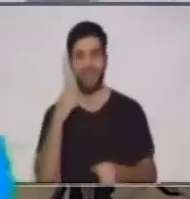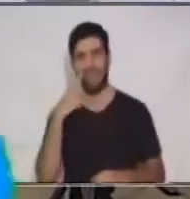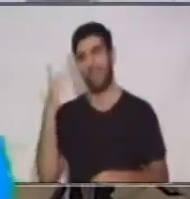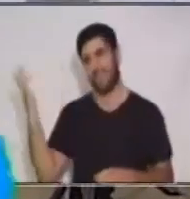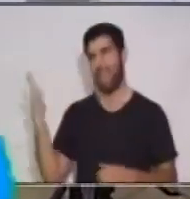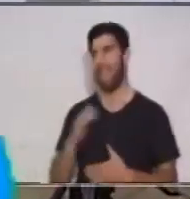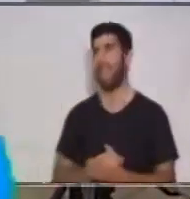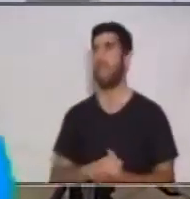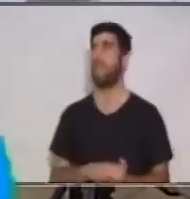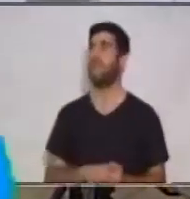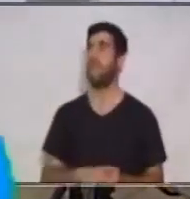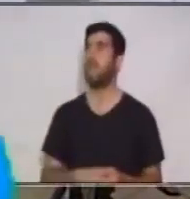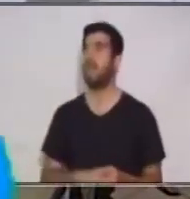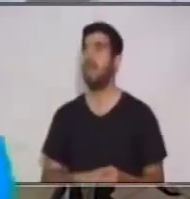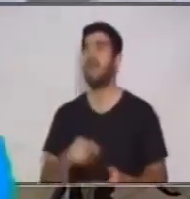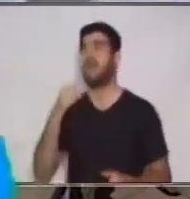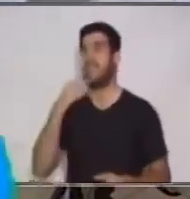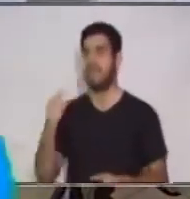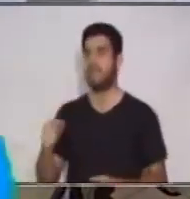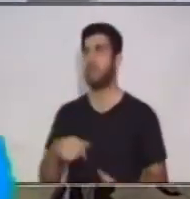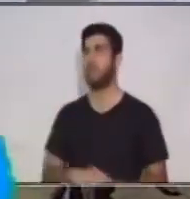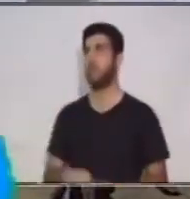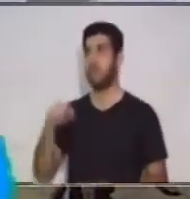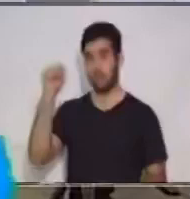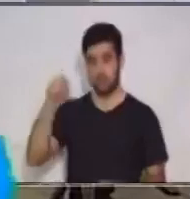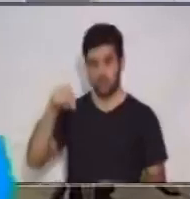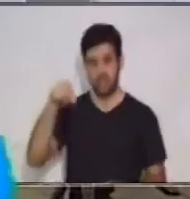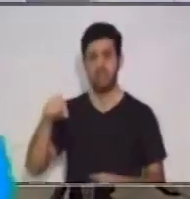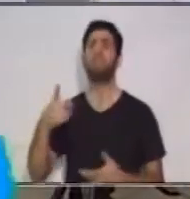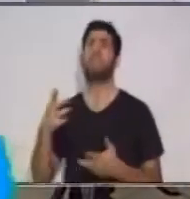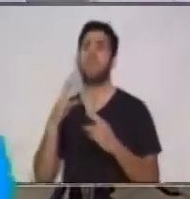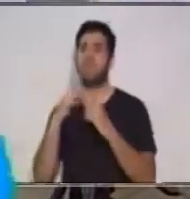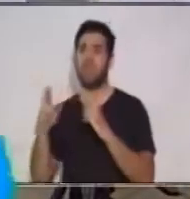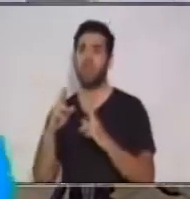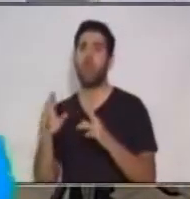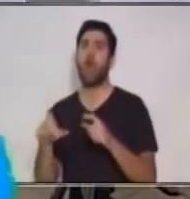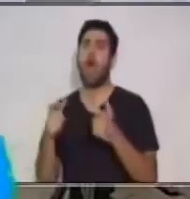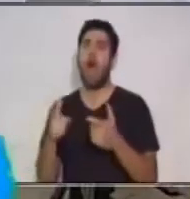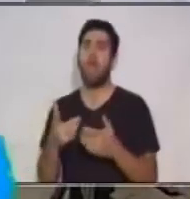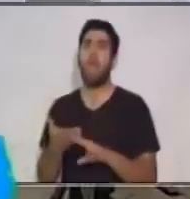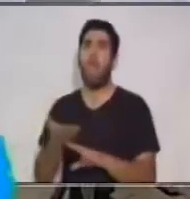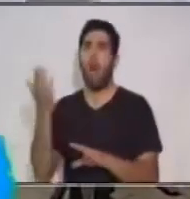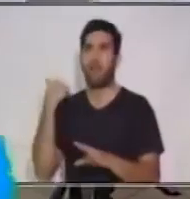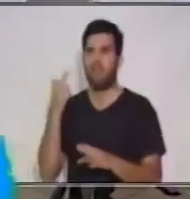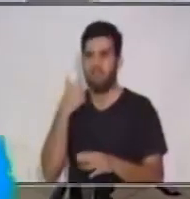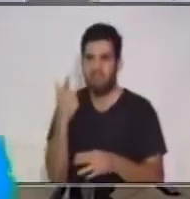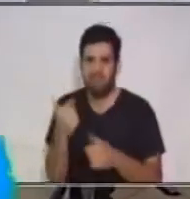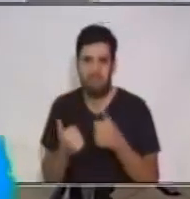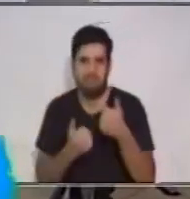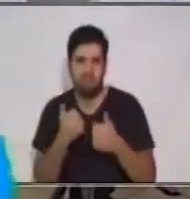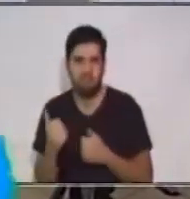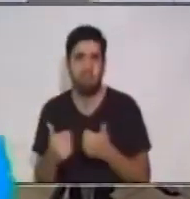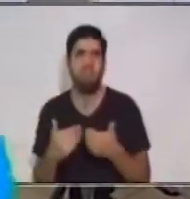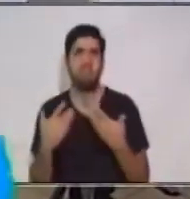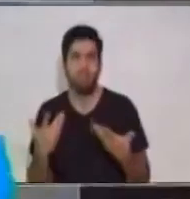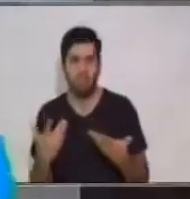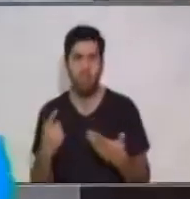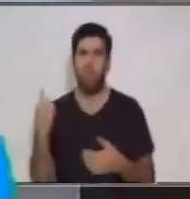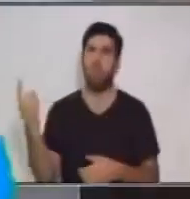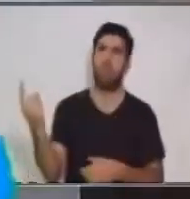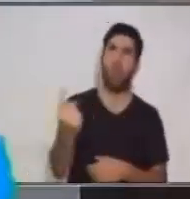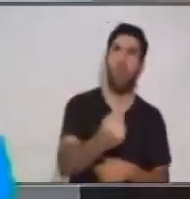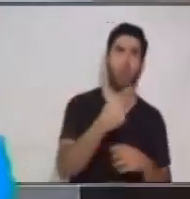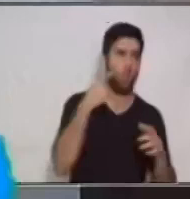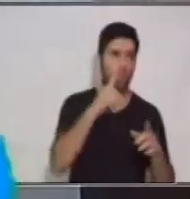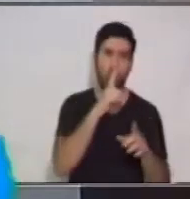de literatura. Esta es la relación de cómo todo estaba en suspenso, todo en calma,